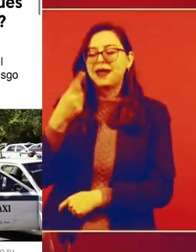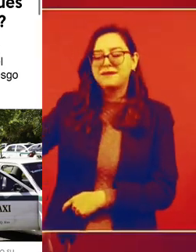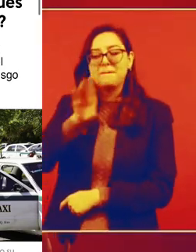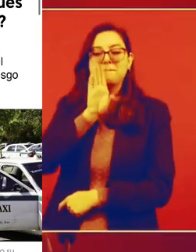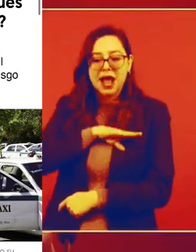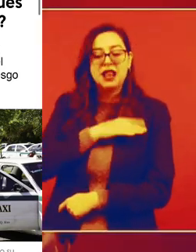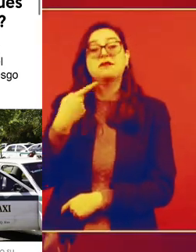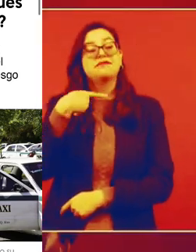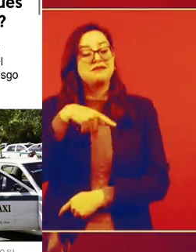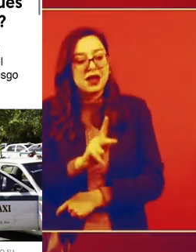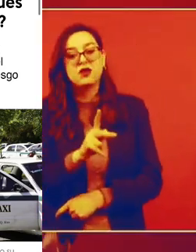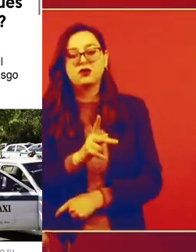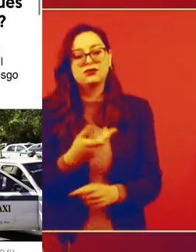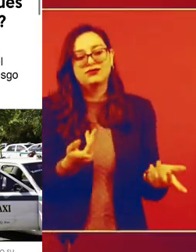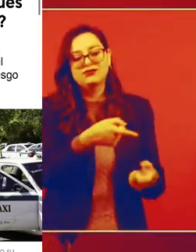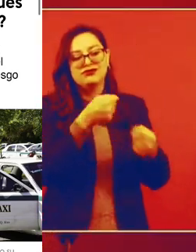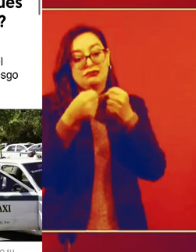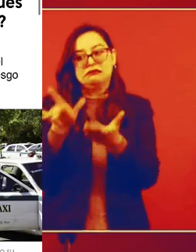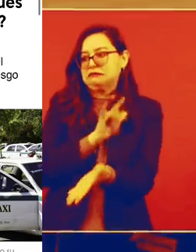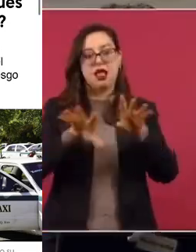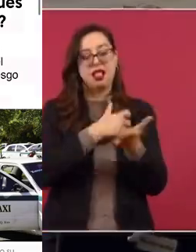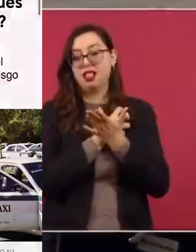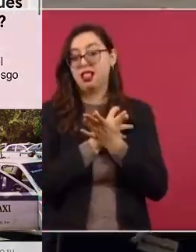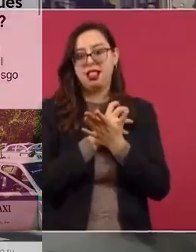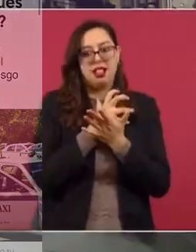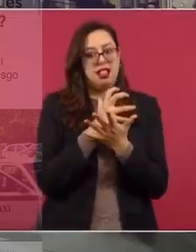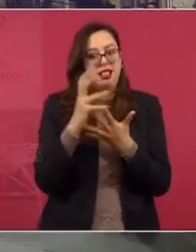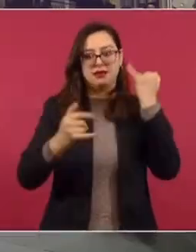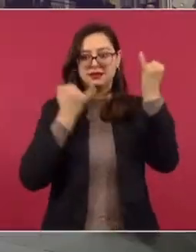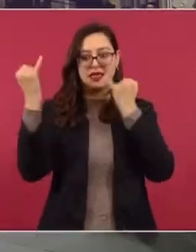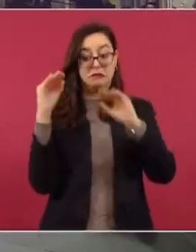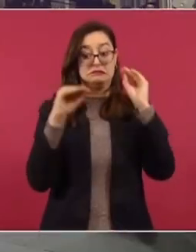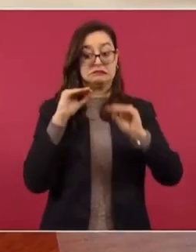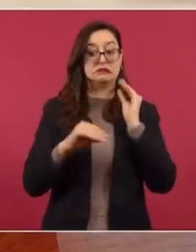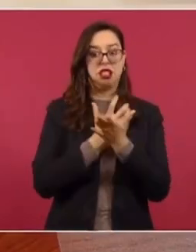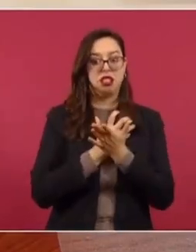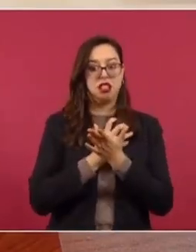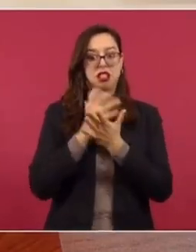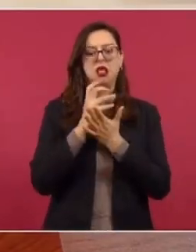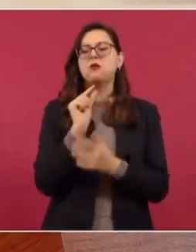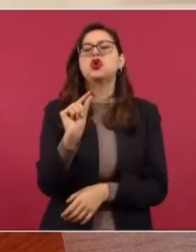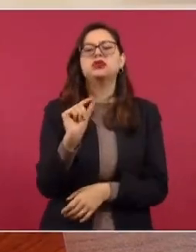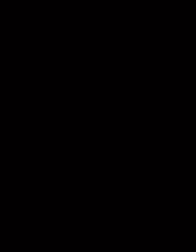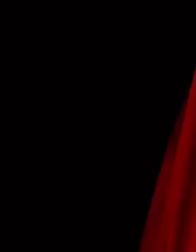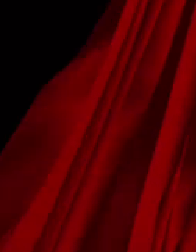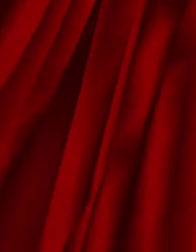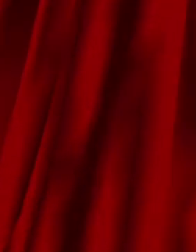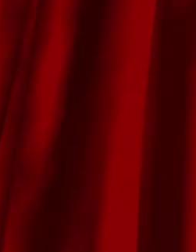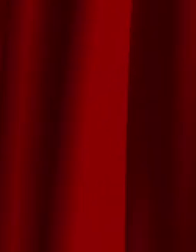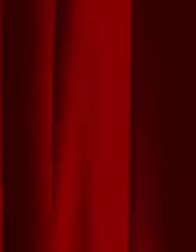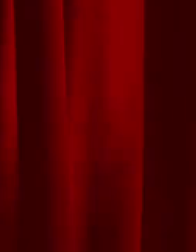propaganda en contra que lo que está sucediendo. Están exagerando un poquito.